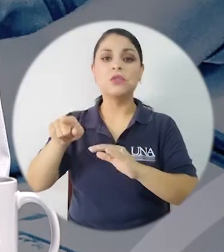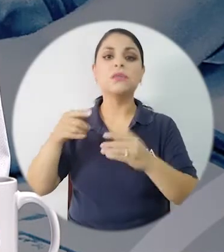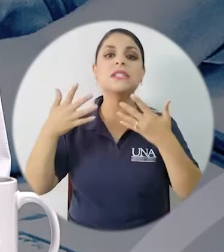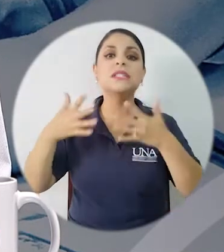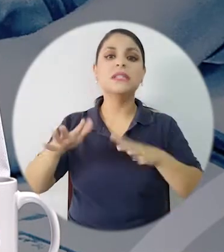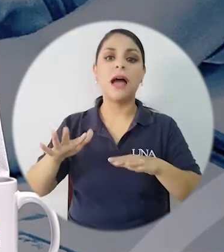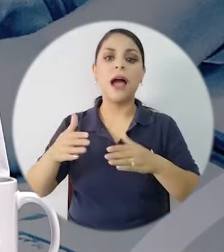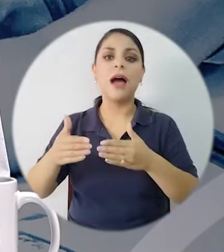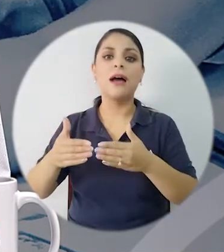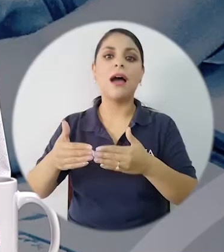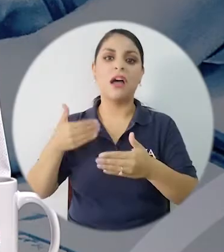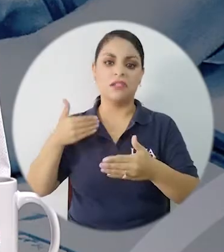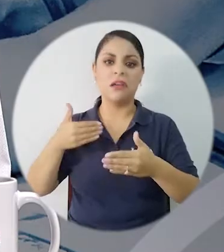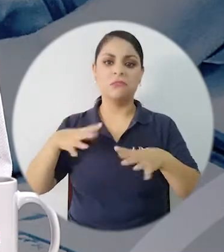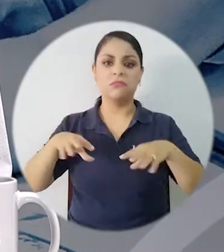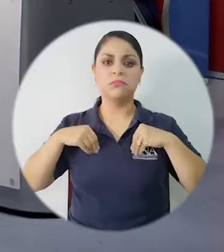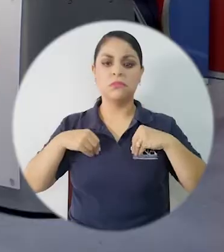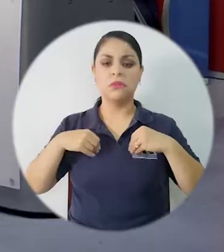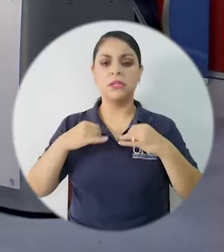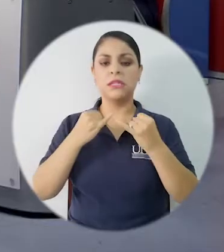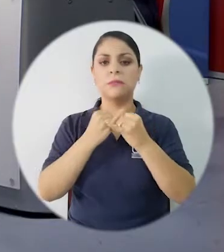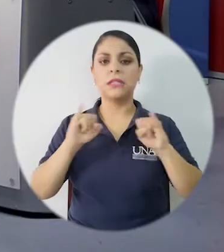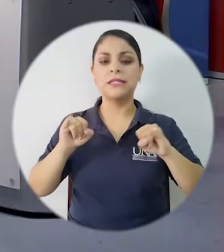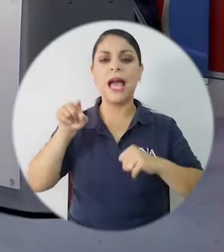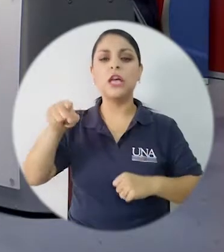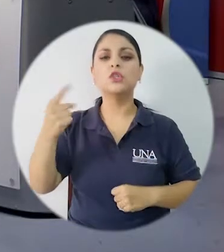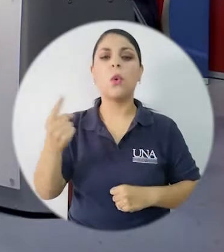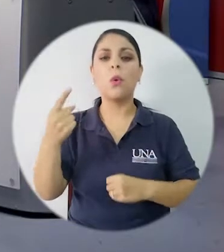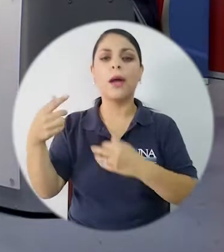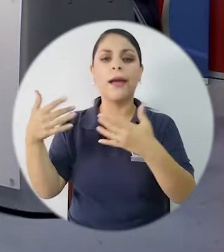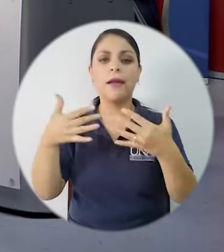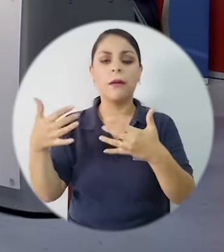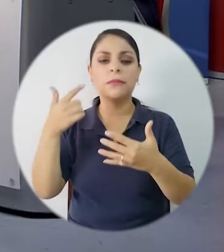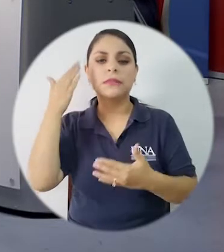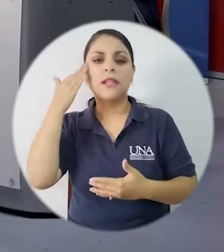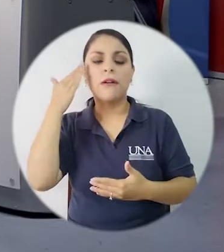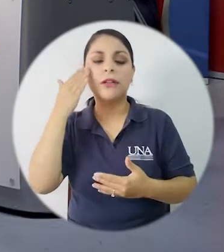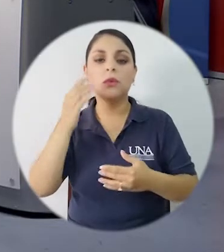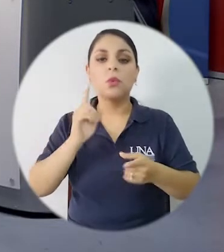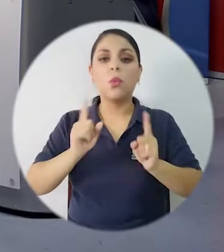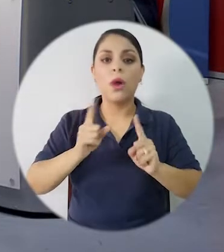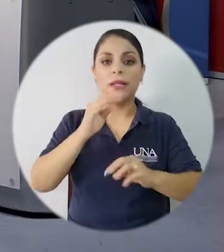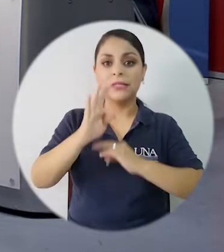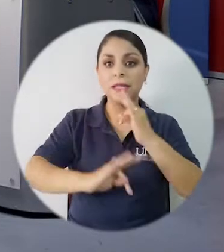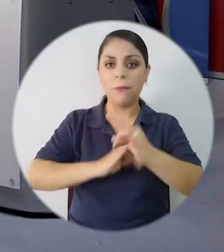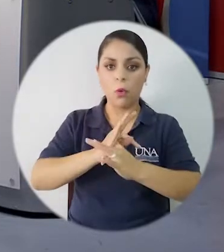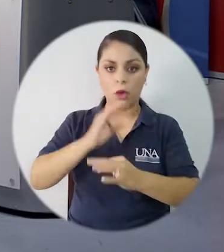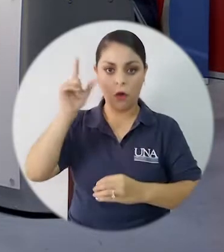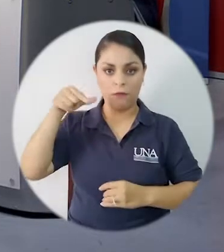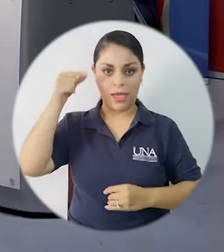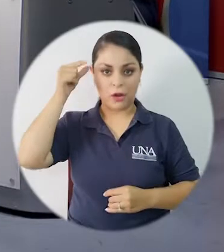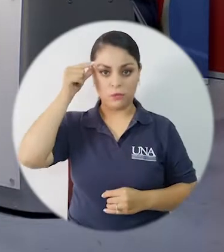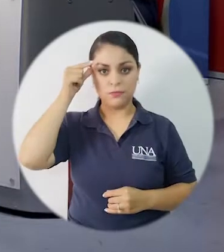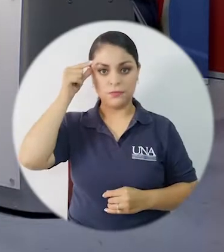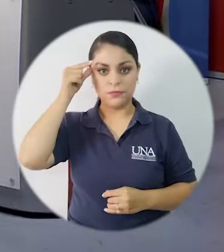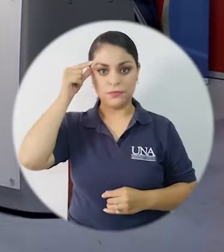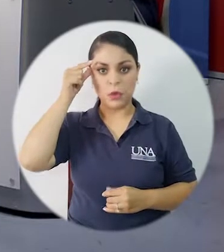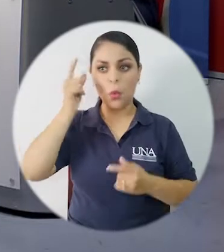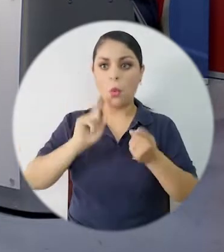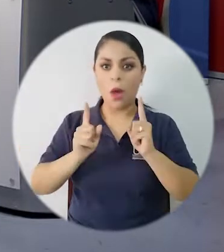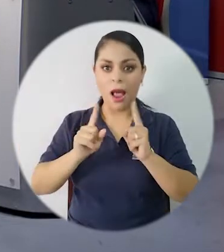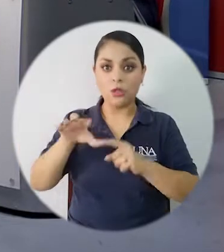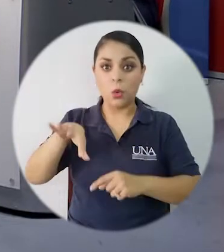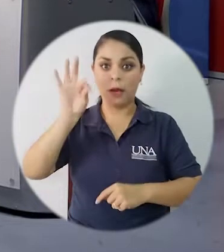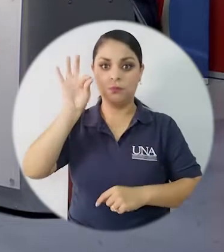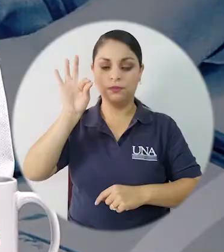se había aceptado la independencia, es ¿qué hacemos? ¿Qué tipo de gobierno seguimos? ¿Verdad? ¿Quién nos regala